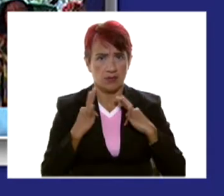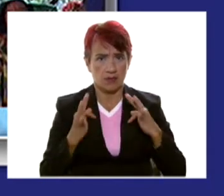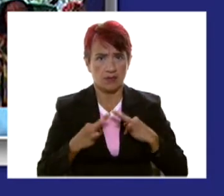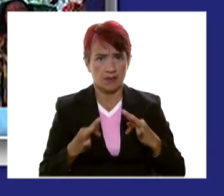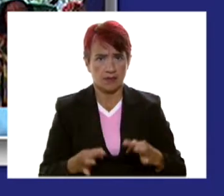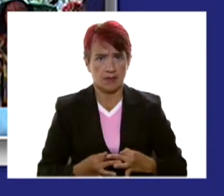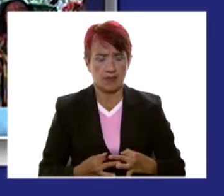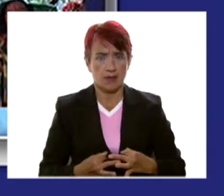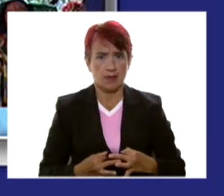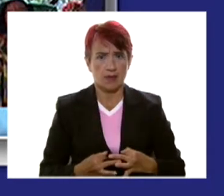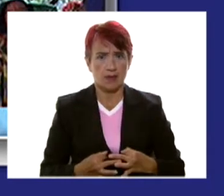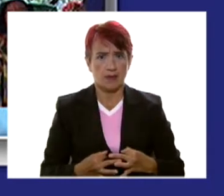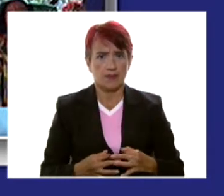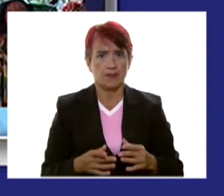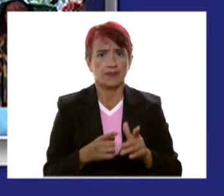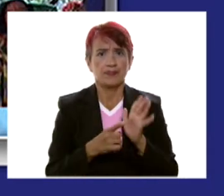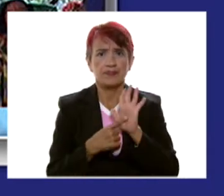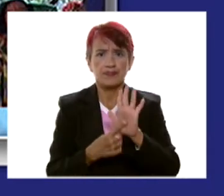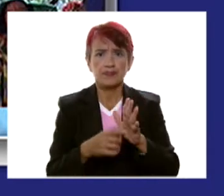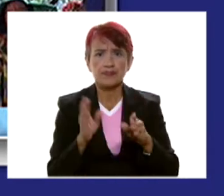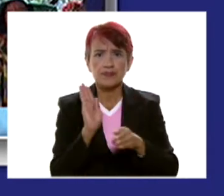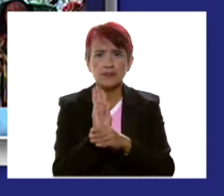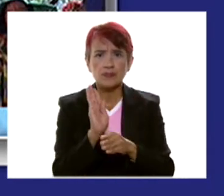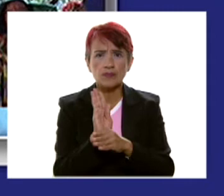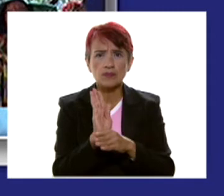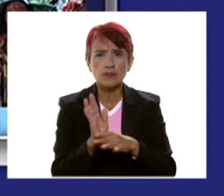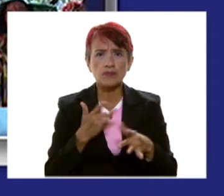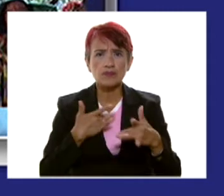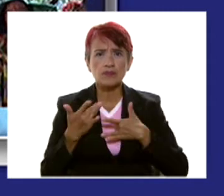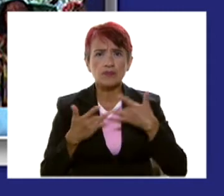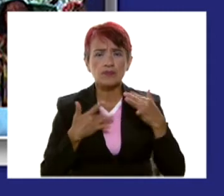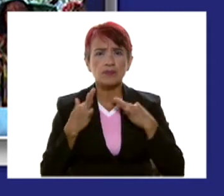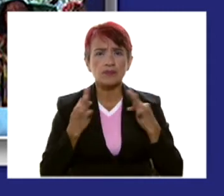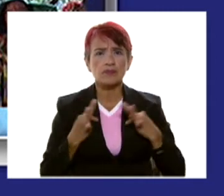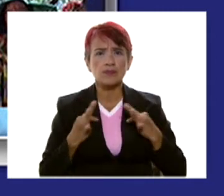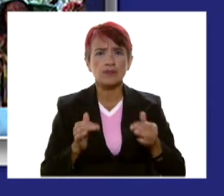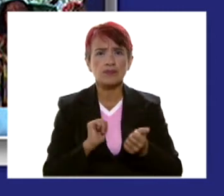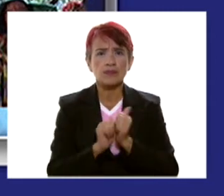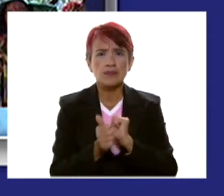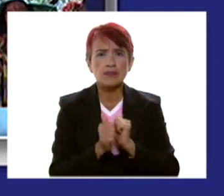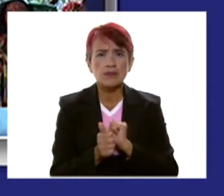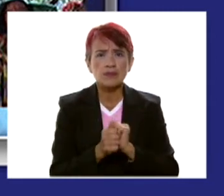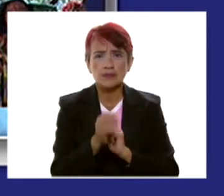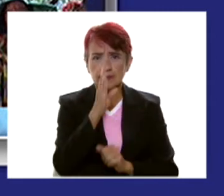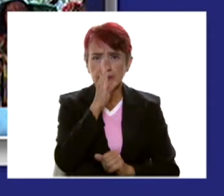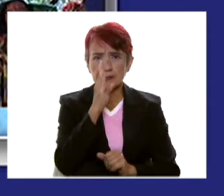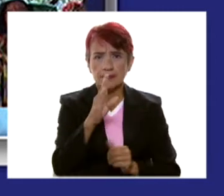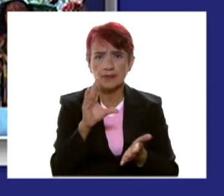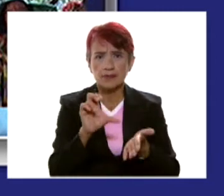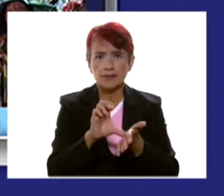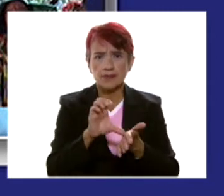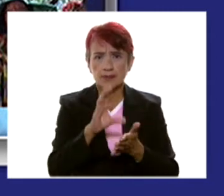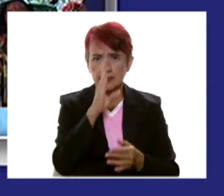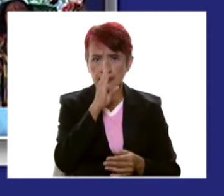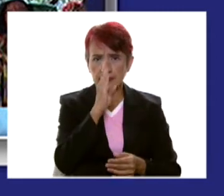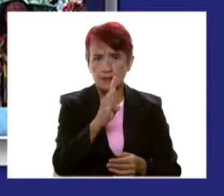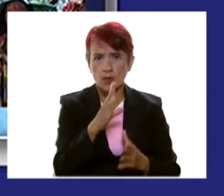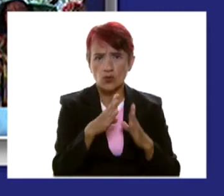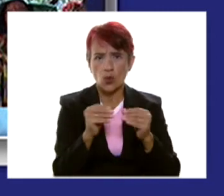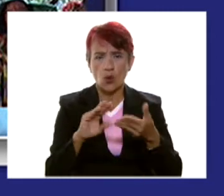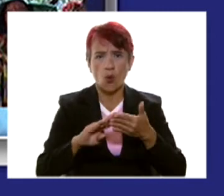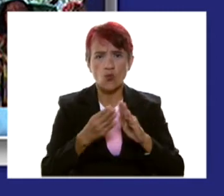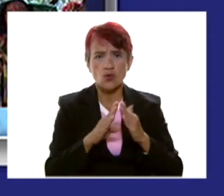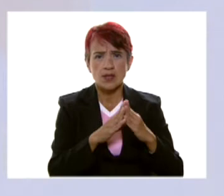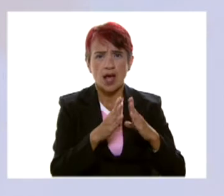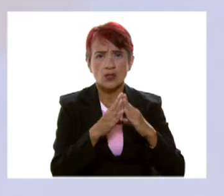la promoción y preservación de las actividades físicas y deportes ancestrales de esas comunidades. Recuerda que